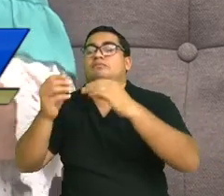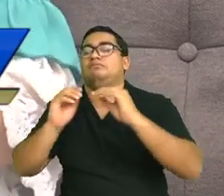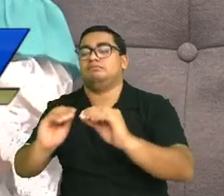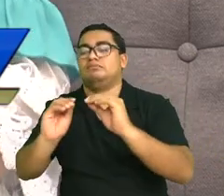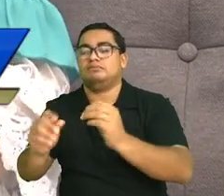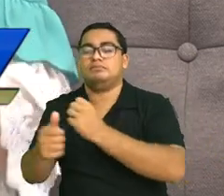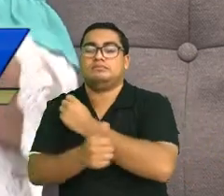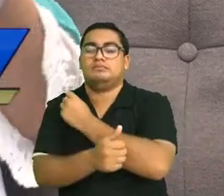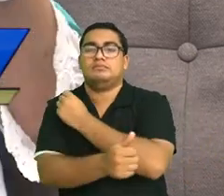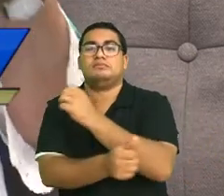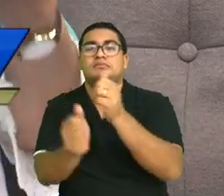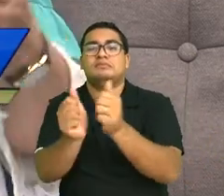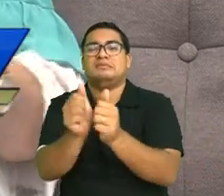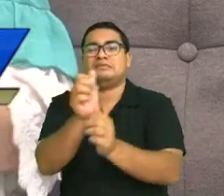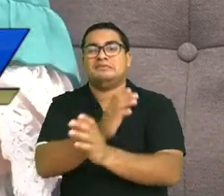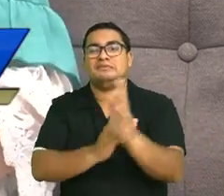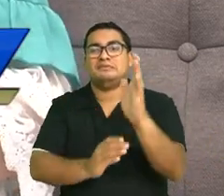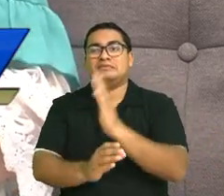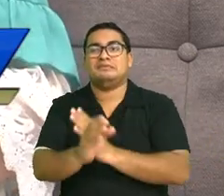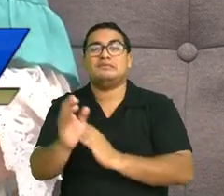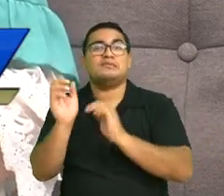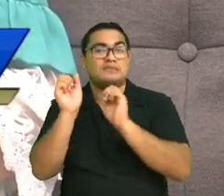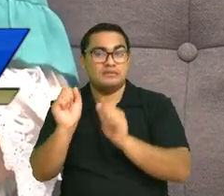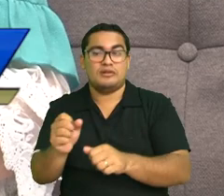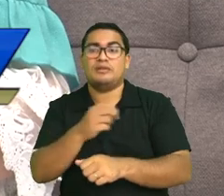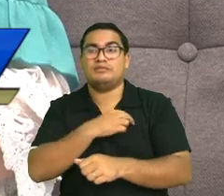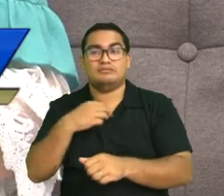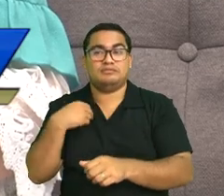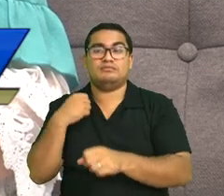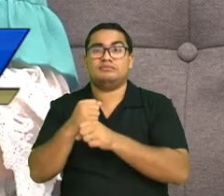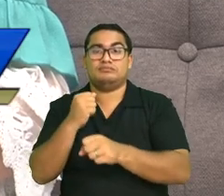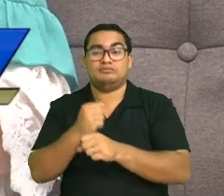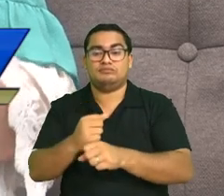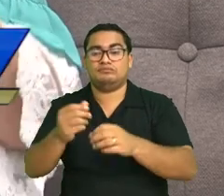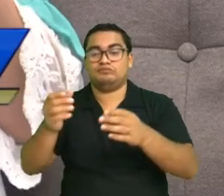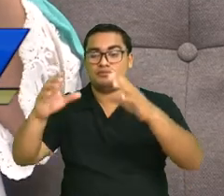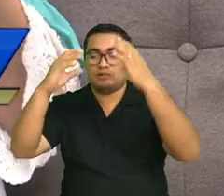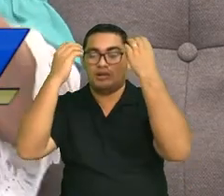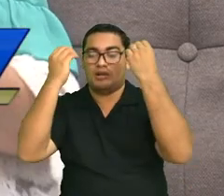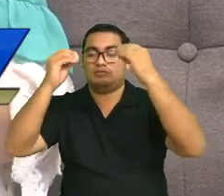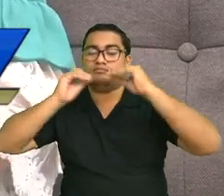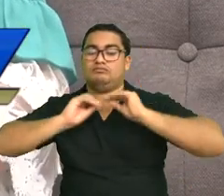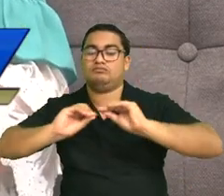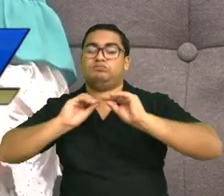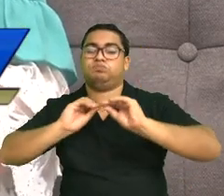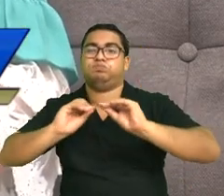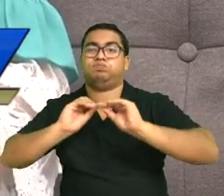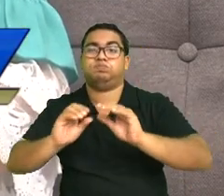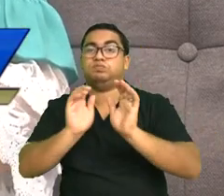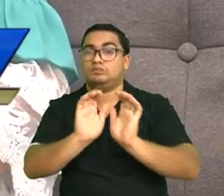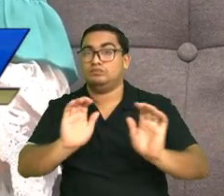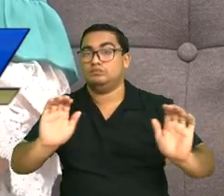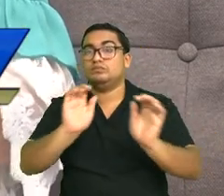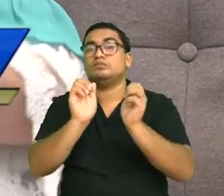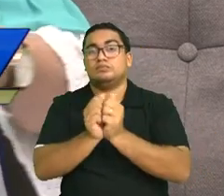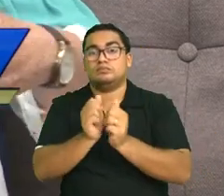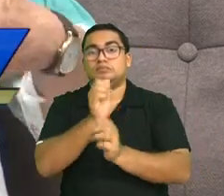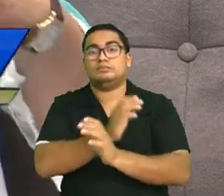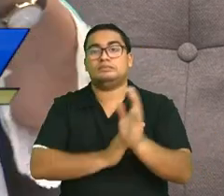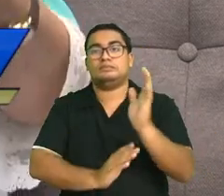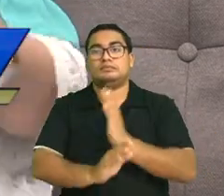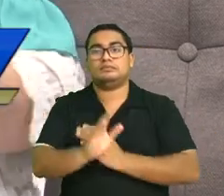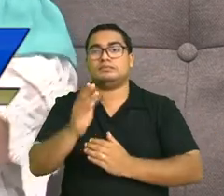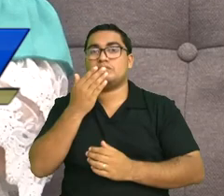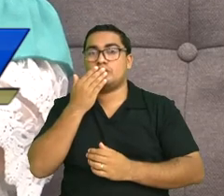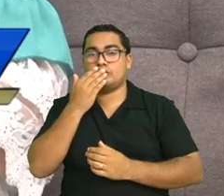académicas, competencias, desarrollar competencias metodológicas, científicas, ¿verdad?, que